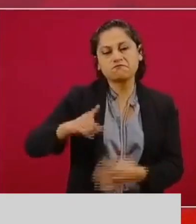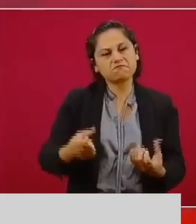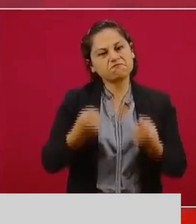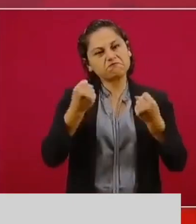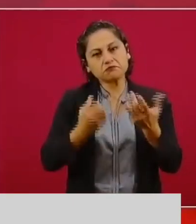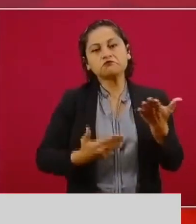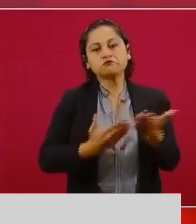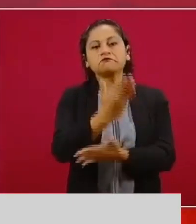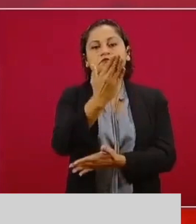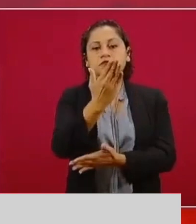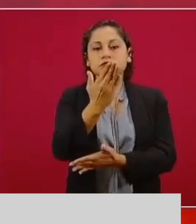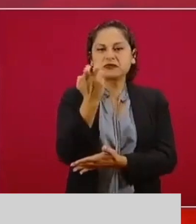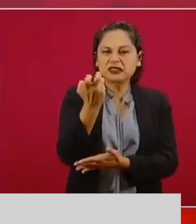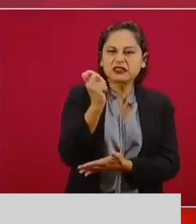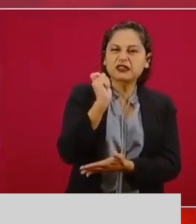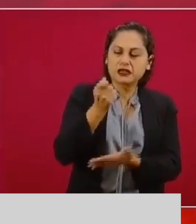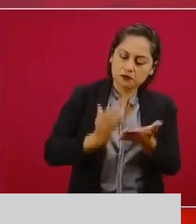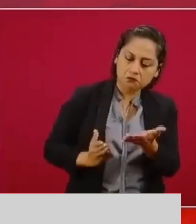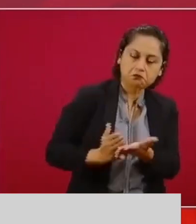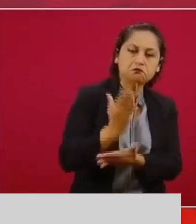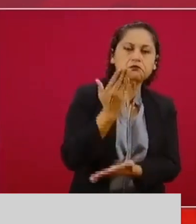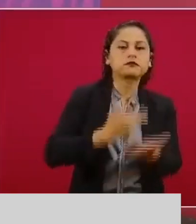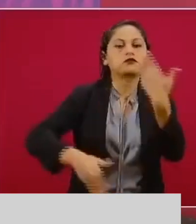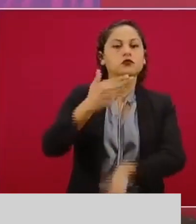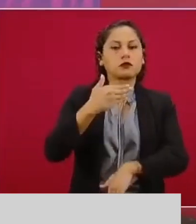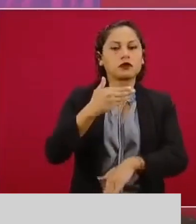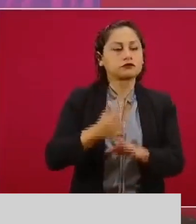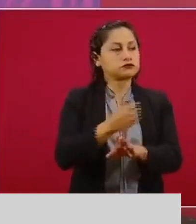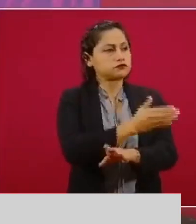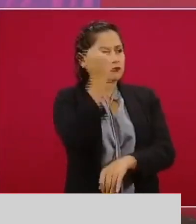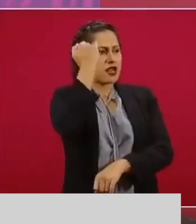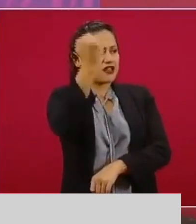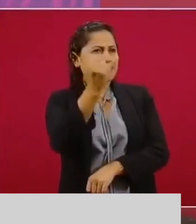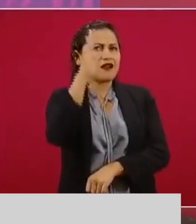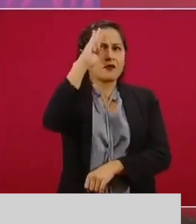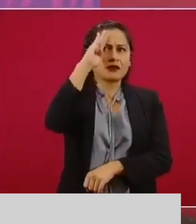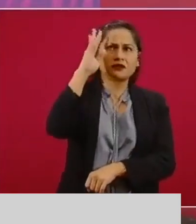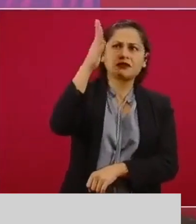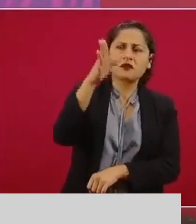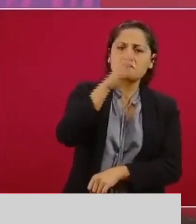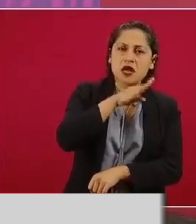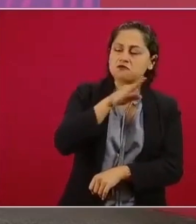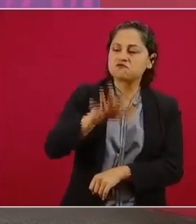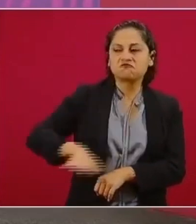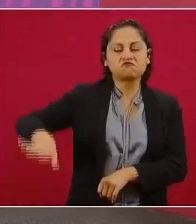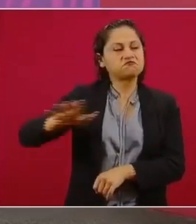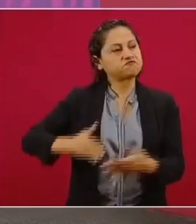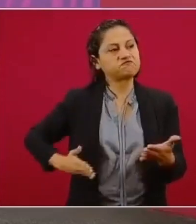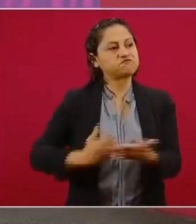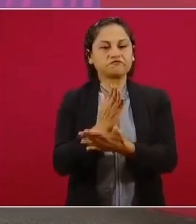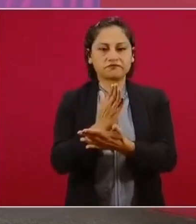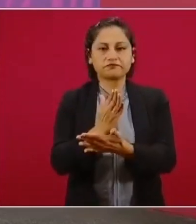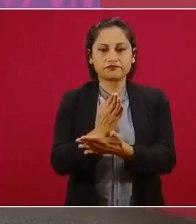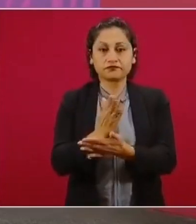presidencia, aunque seguirá fungiendo como enlace del gobierno con el sector empresarial. Así lo informó este miércoles el presidente de México, Andrés Manuel